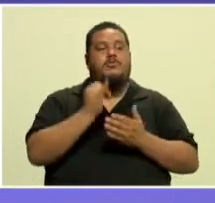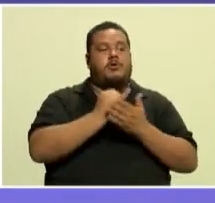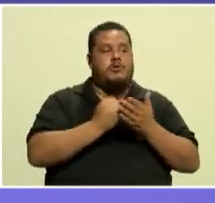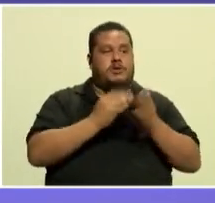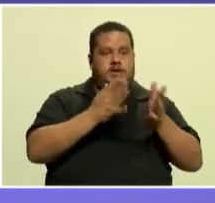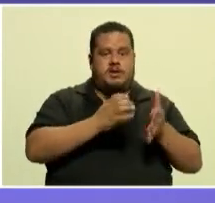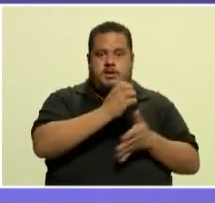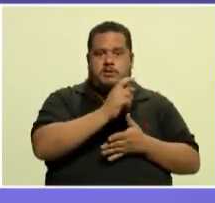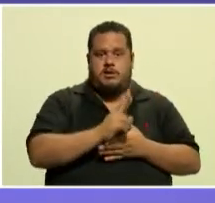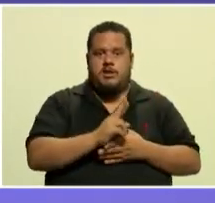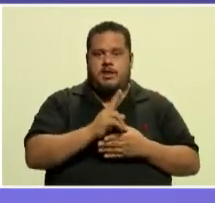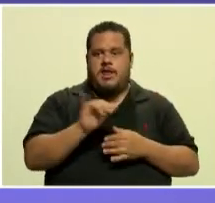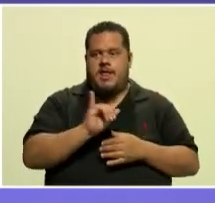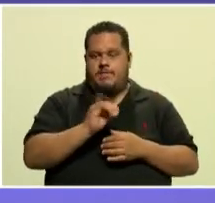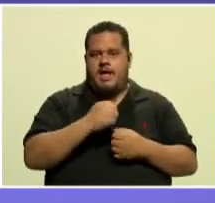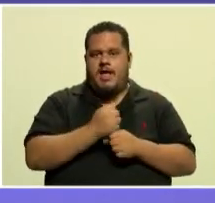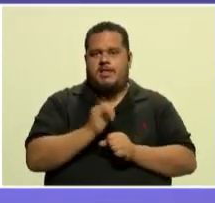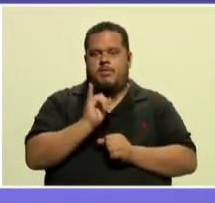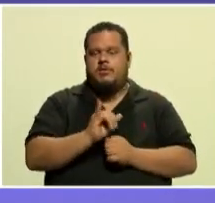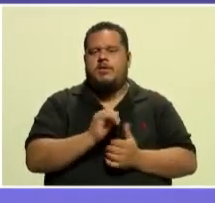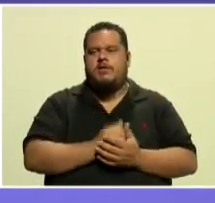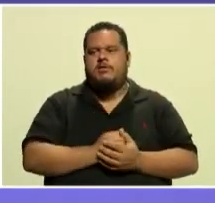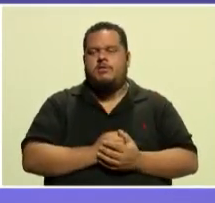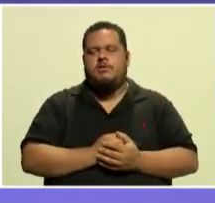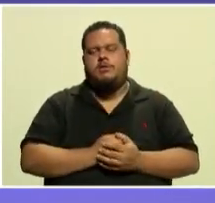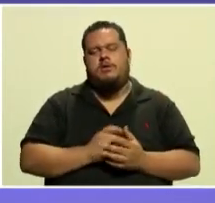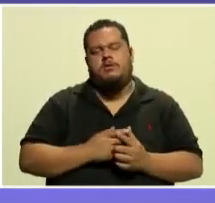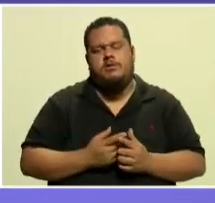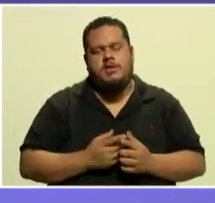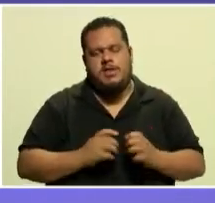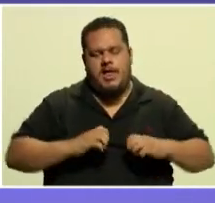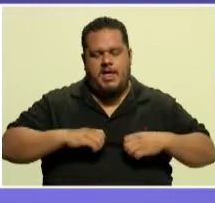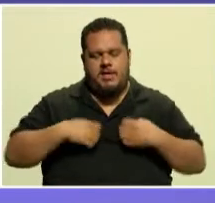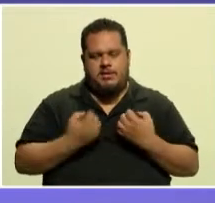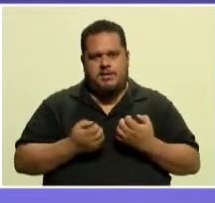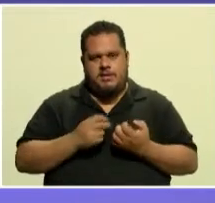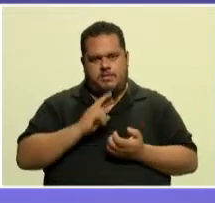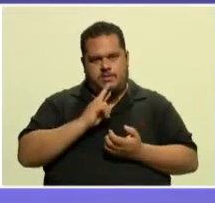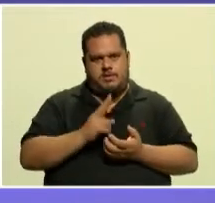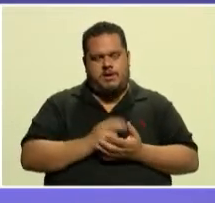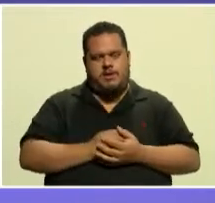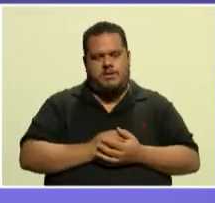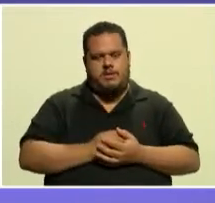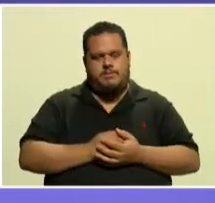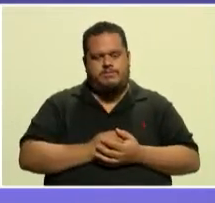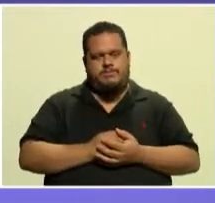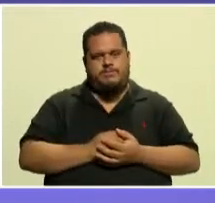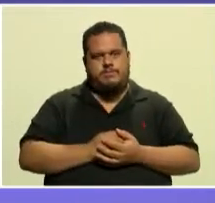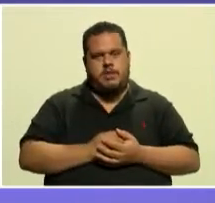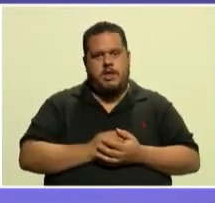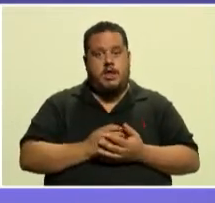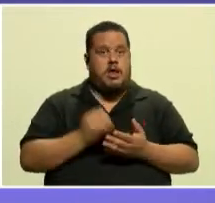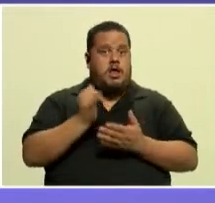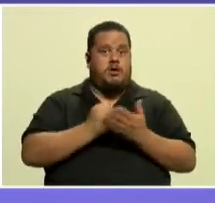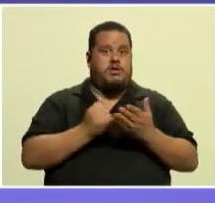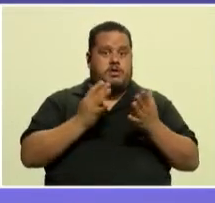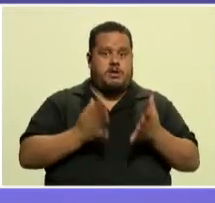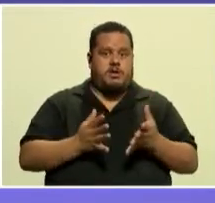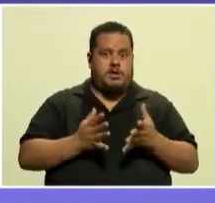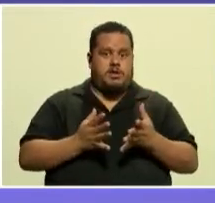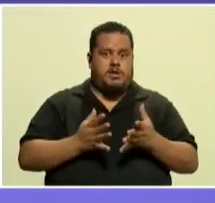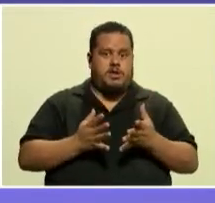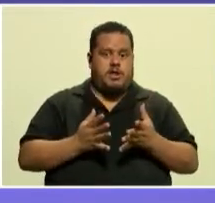costarricenses también hacemos eso, ¿verdad? Entonces existimos en realidad, los artistas